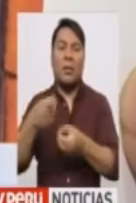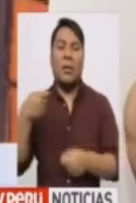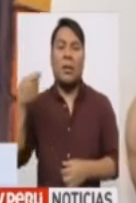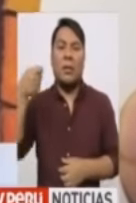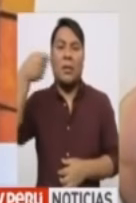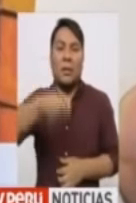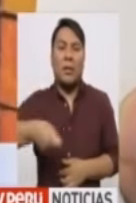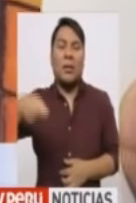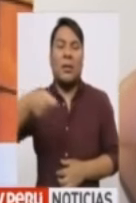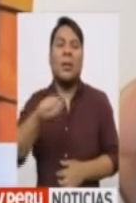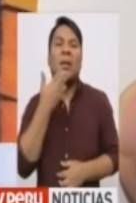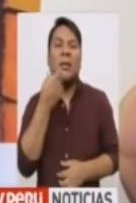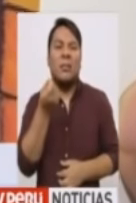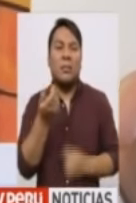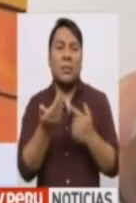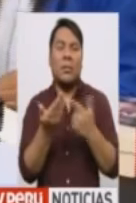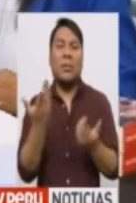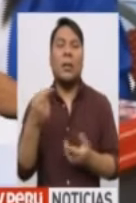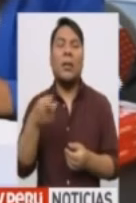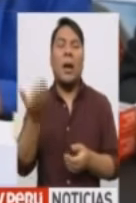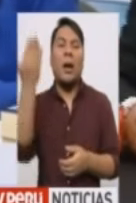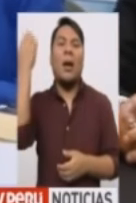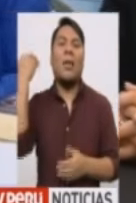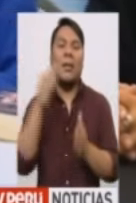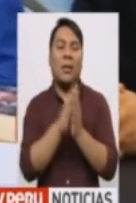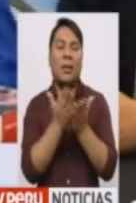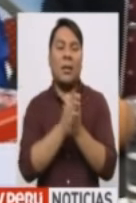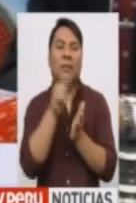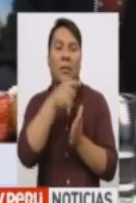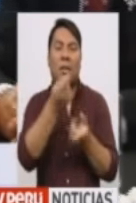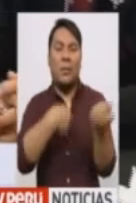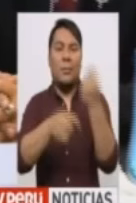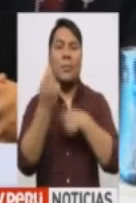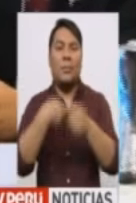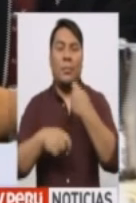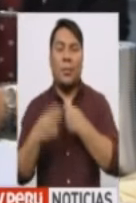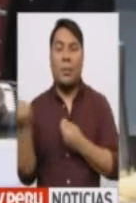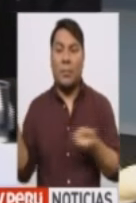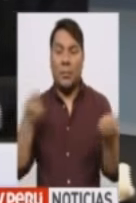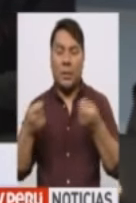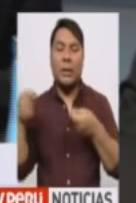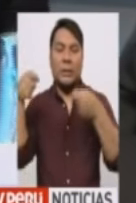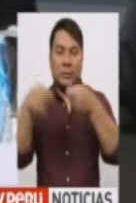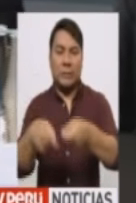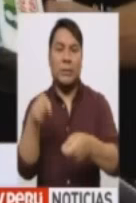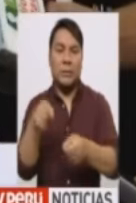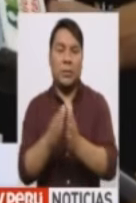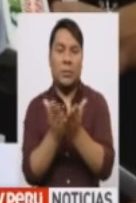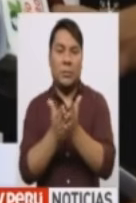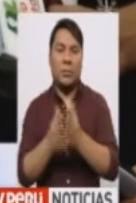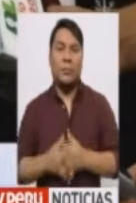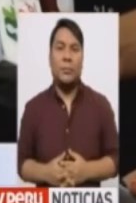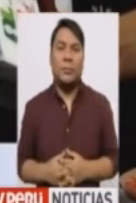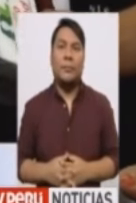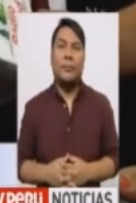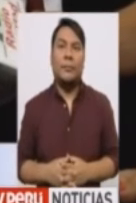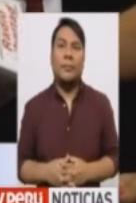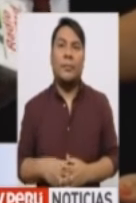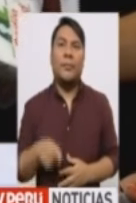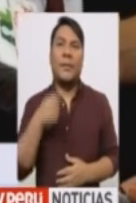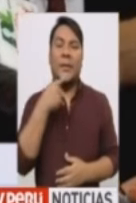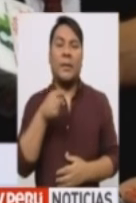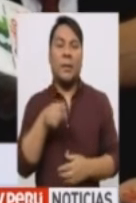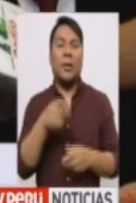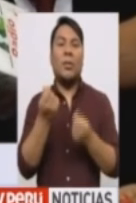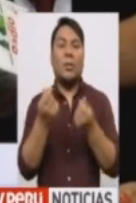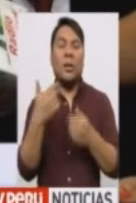por las ganancias obtenidas por los libros escritos también anteriormente por el ex asesor de inteligencia. La que ha ahorrado el producto de